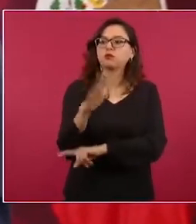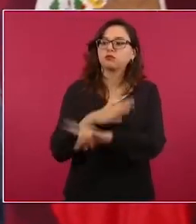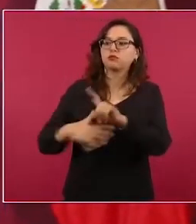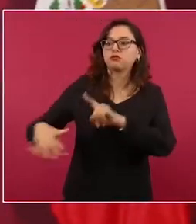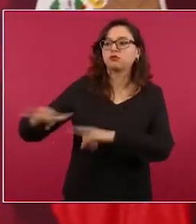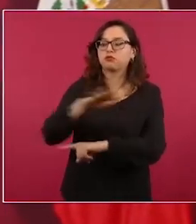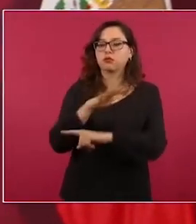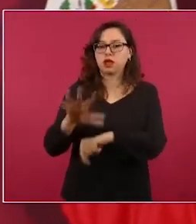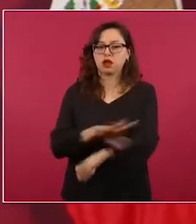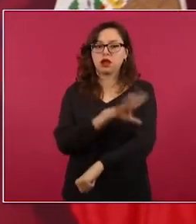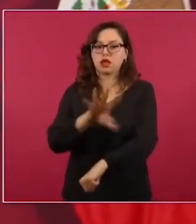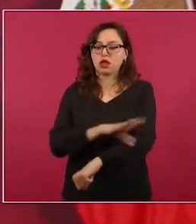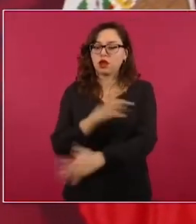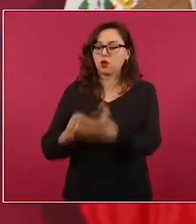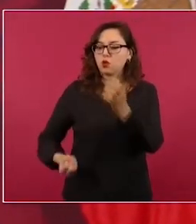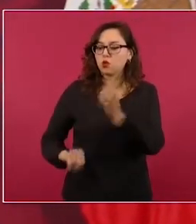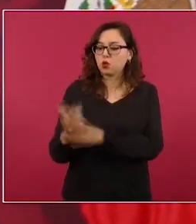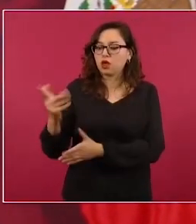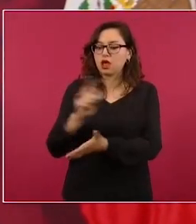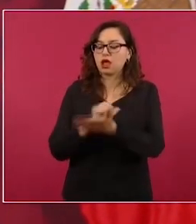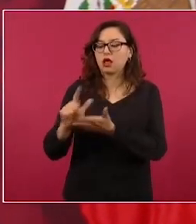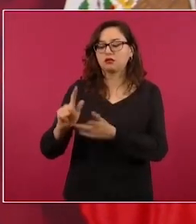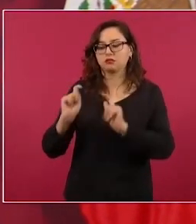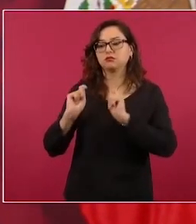director de